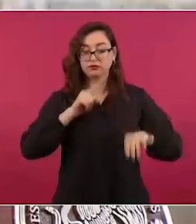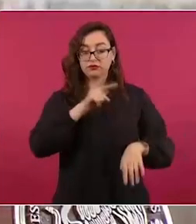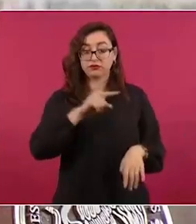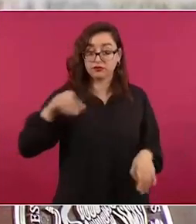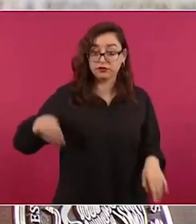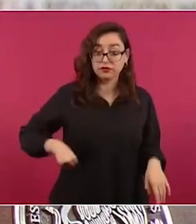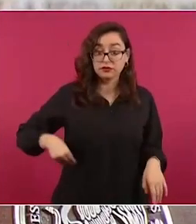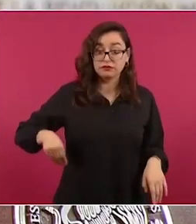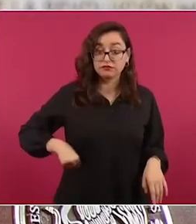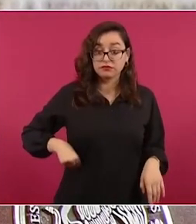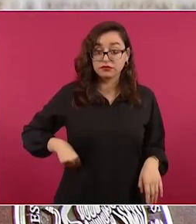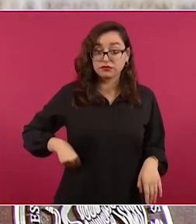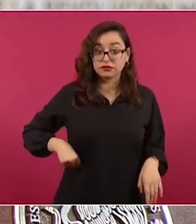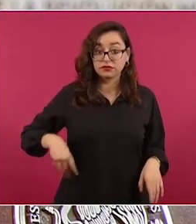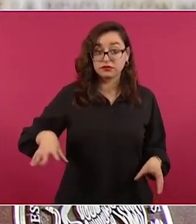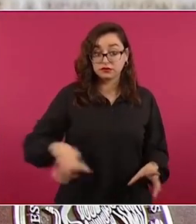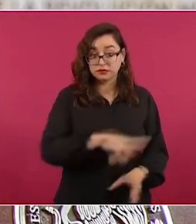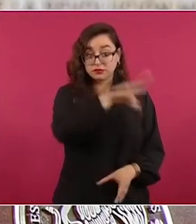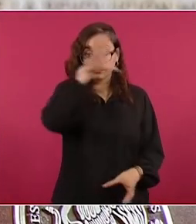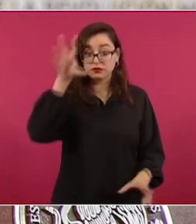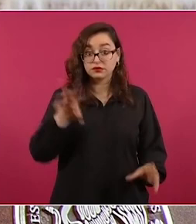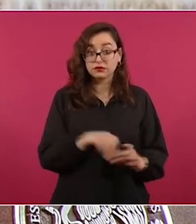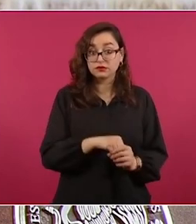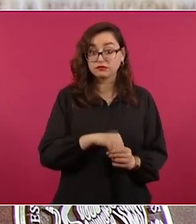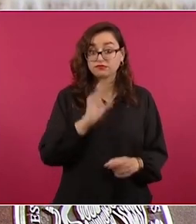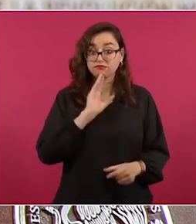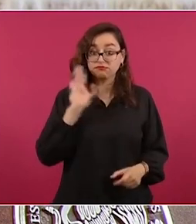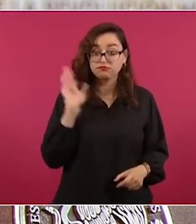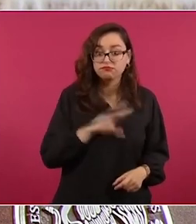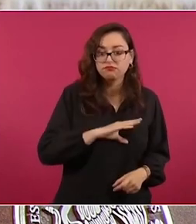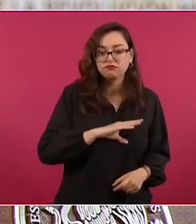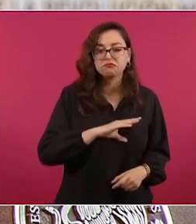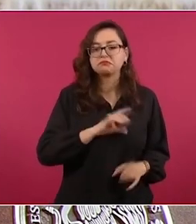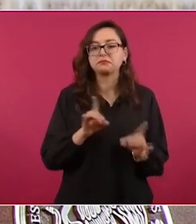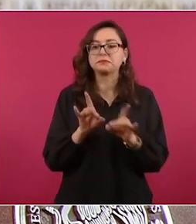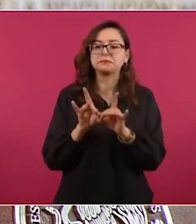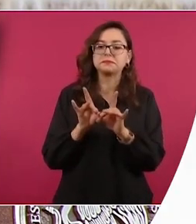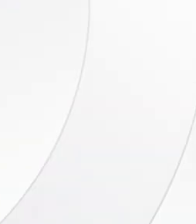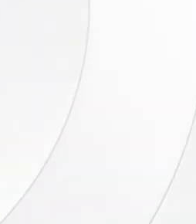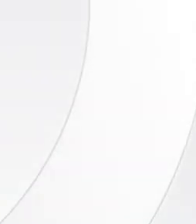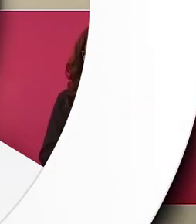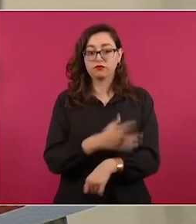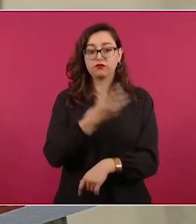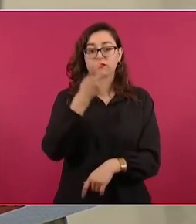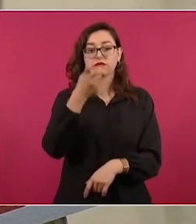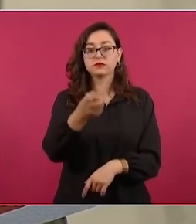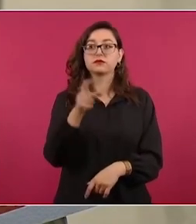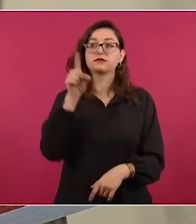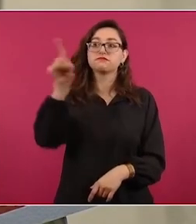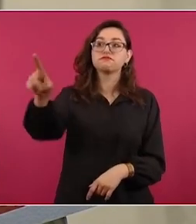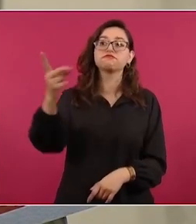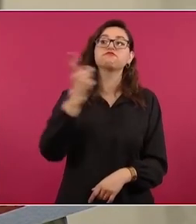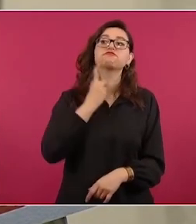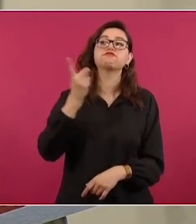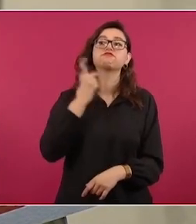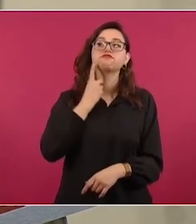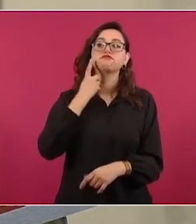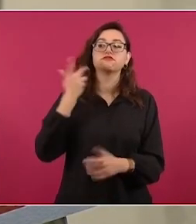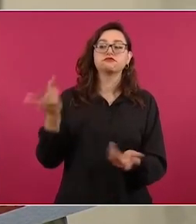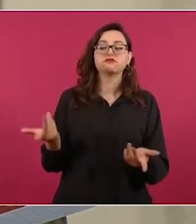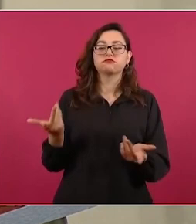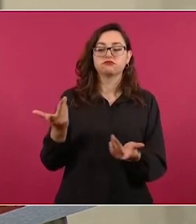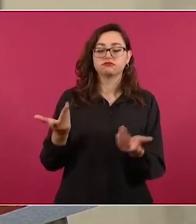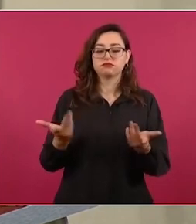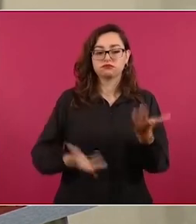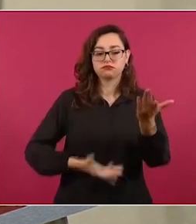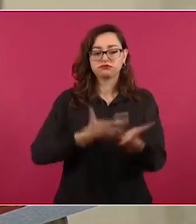responsable que ha caracterizado a la Secretaría de la Defensa. Una iniciativa de reforma legal